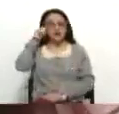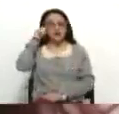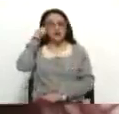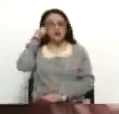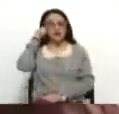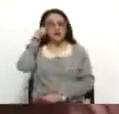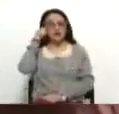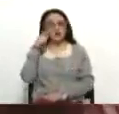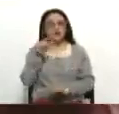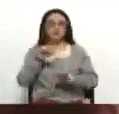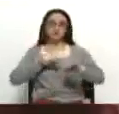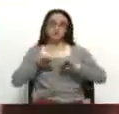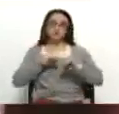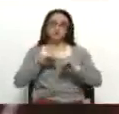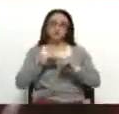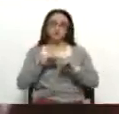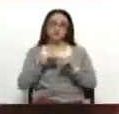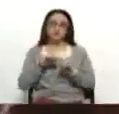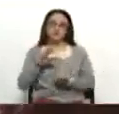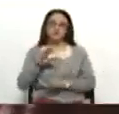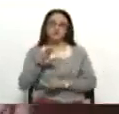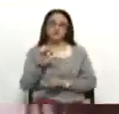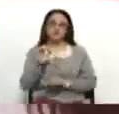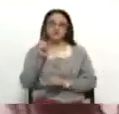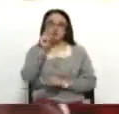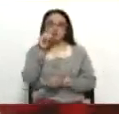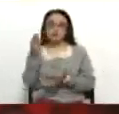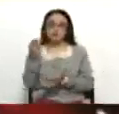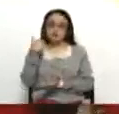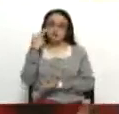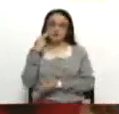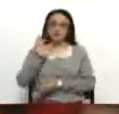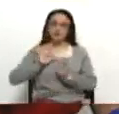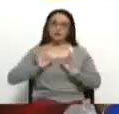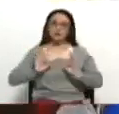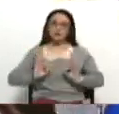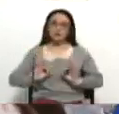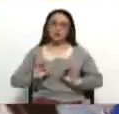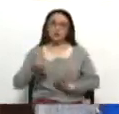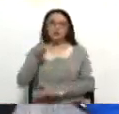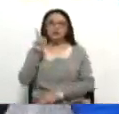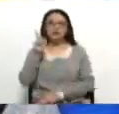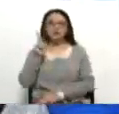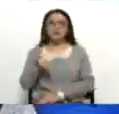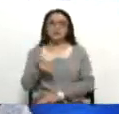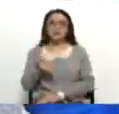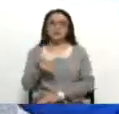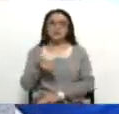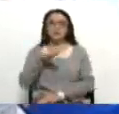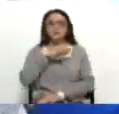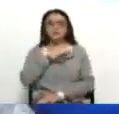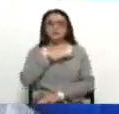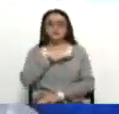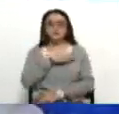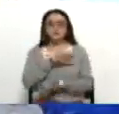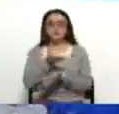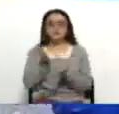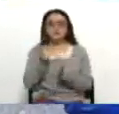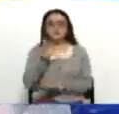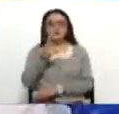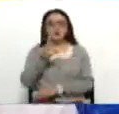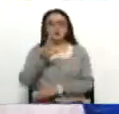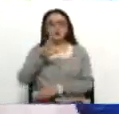esa acción, ese verbo del profe Aristóbulo Isturi. Además, también por parte de la muchachera de Curiepe se